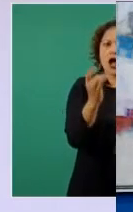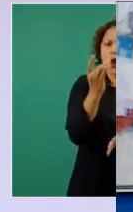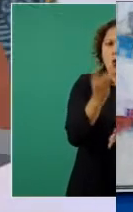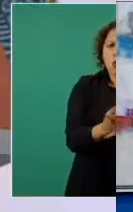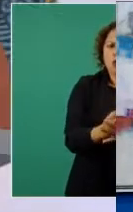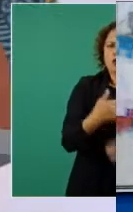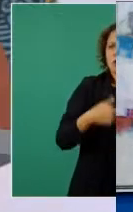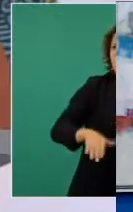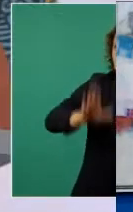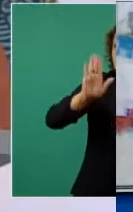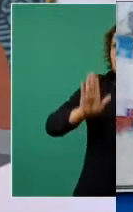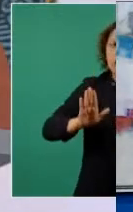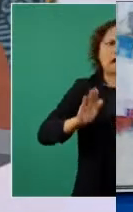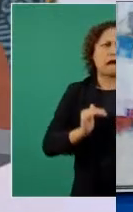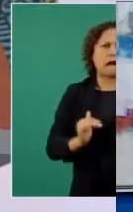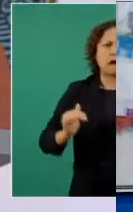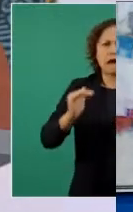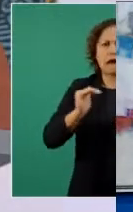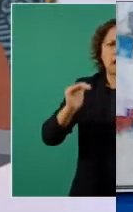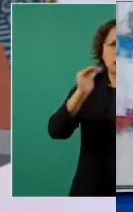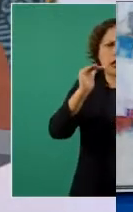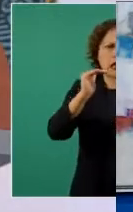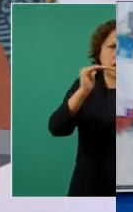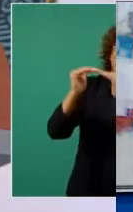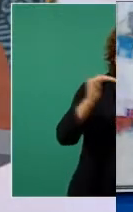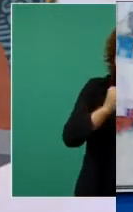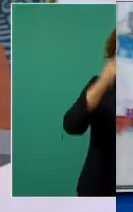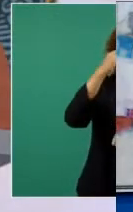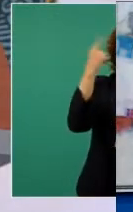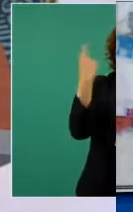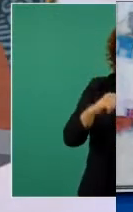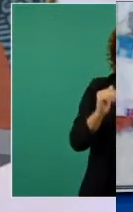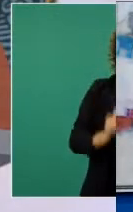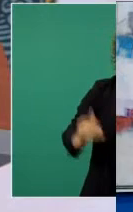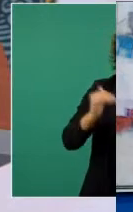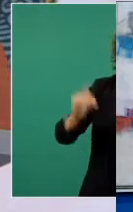reacomodos en las cúpulas del poder,